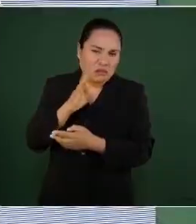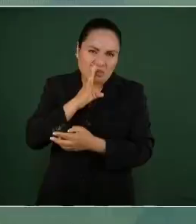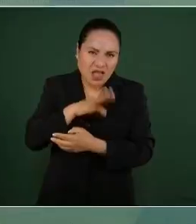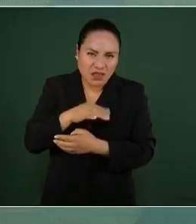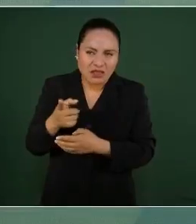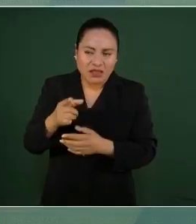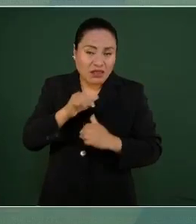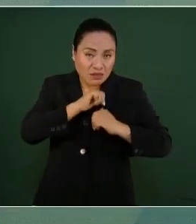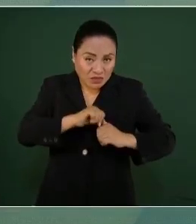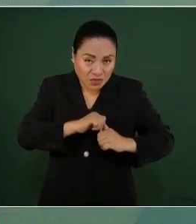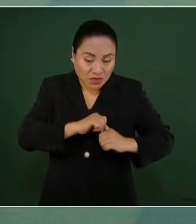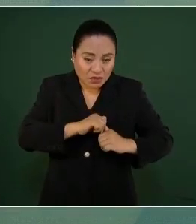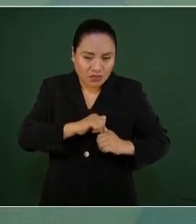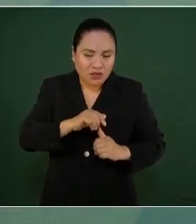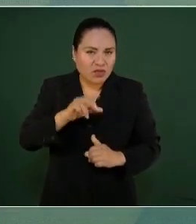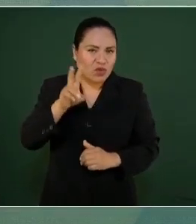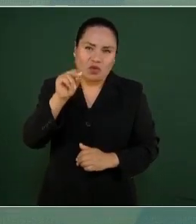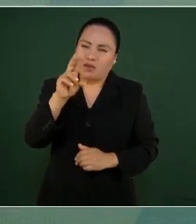Queremos hechos.